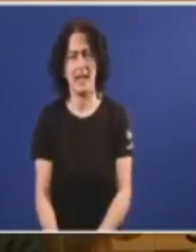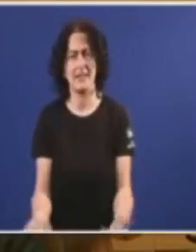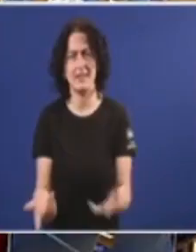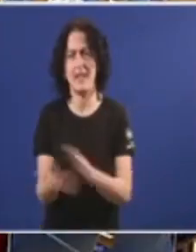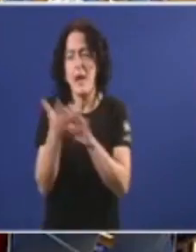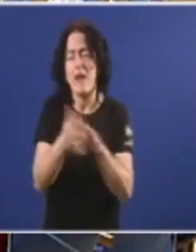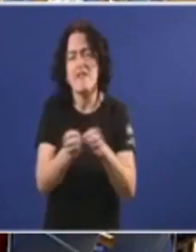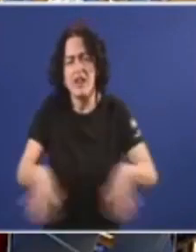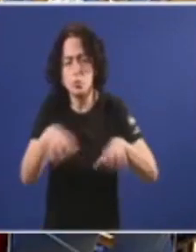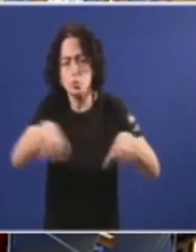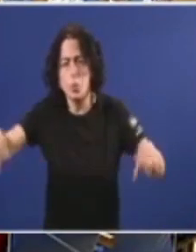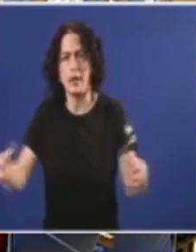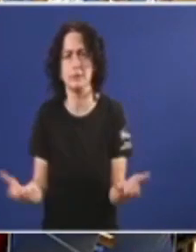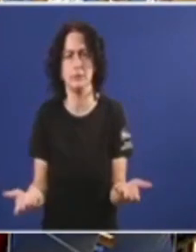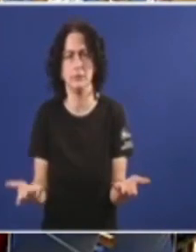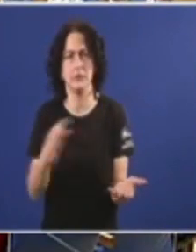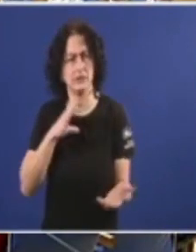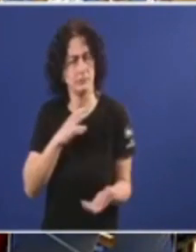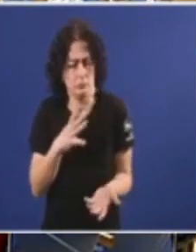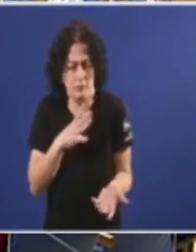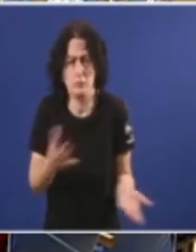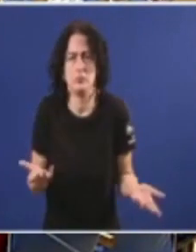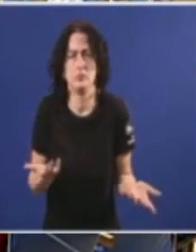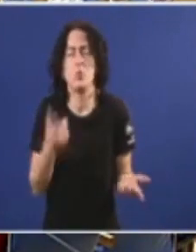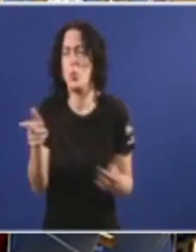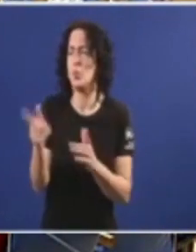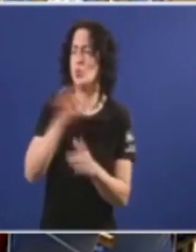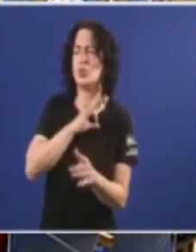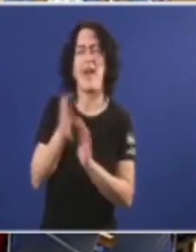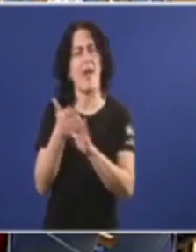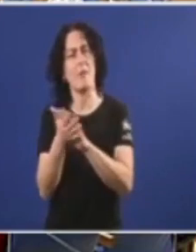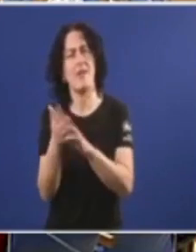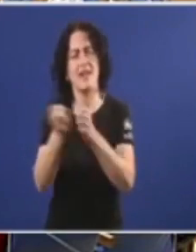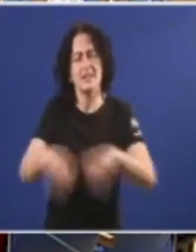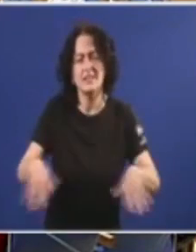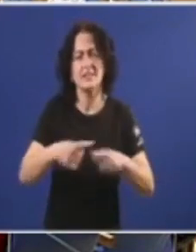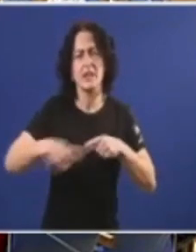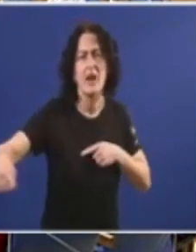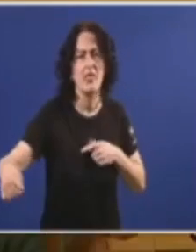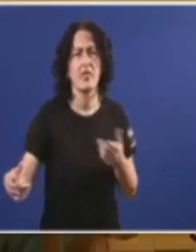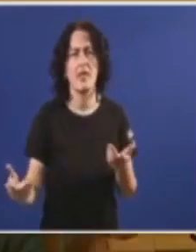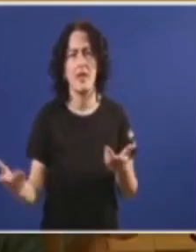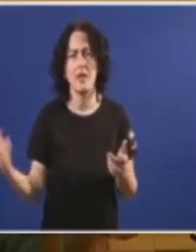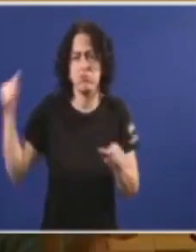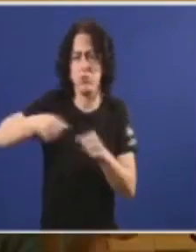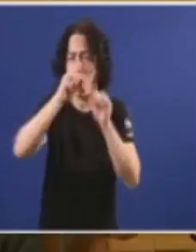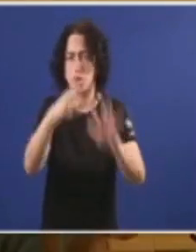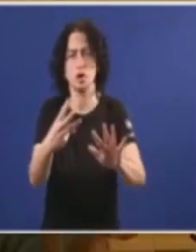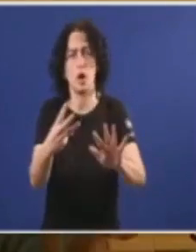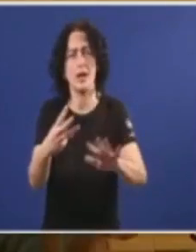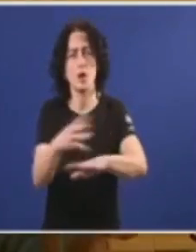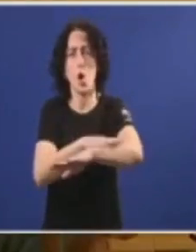infraestructuras, señor Feijóo. Pero como pode vostede falar de infraestructuras, de transferencias, se tivo durante 8 anos gobernando o